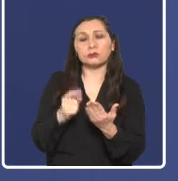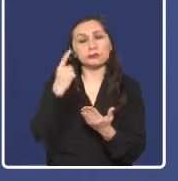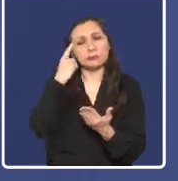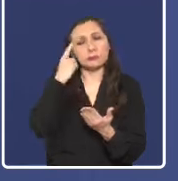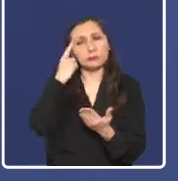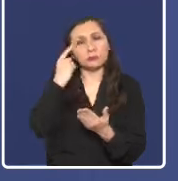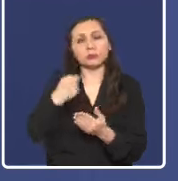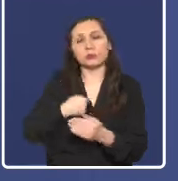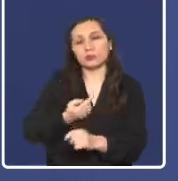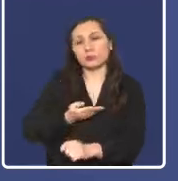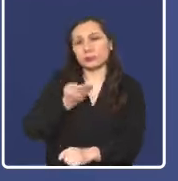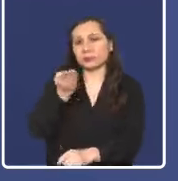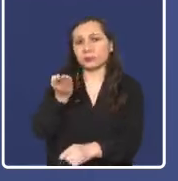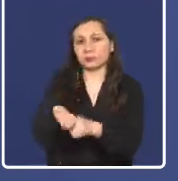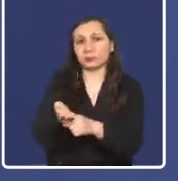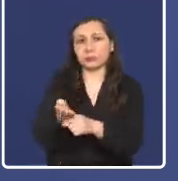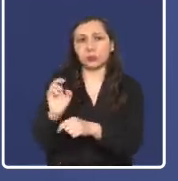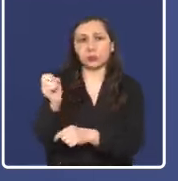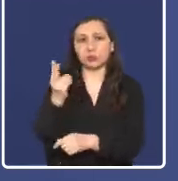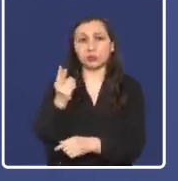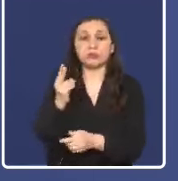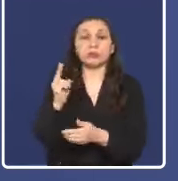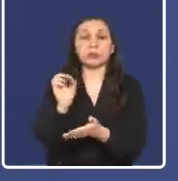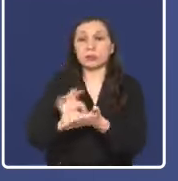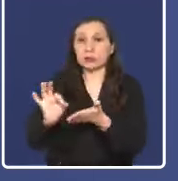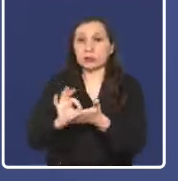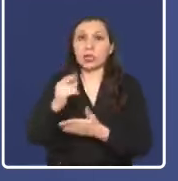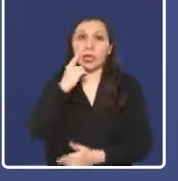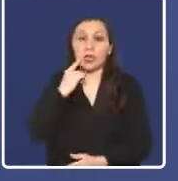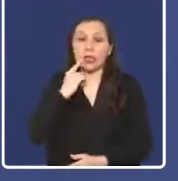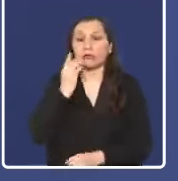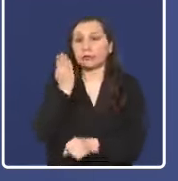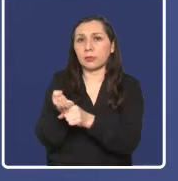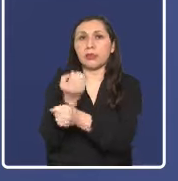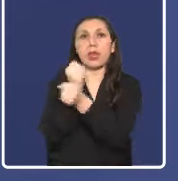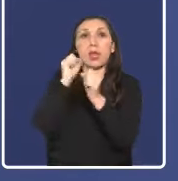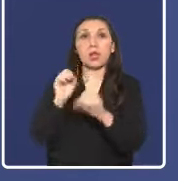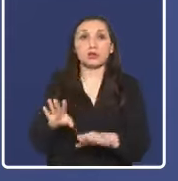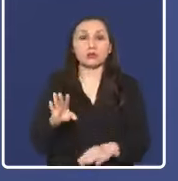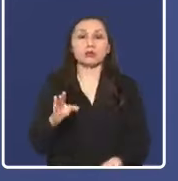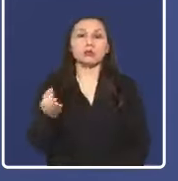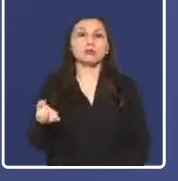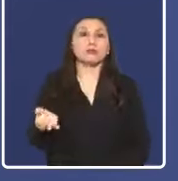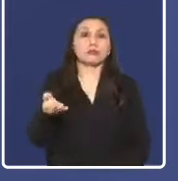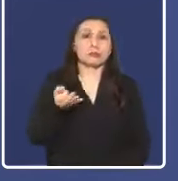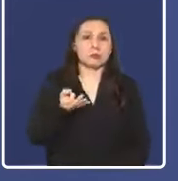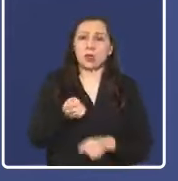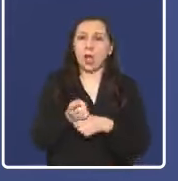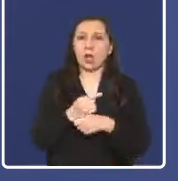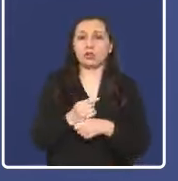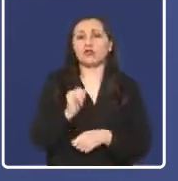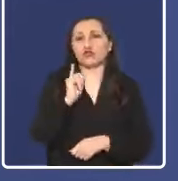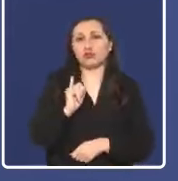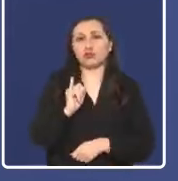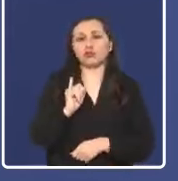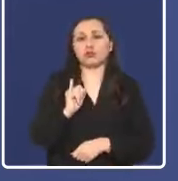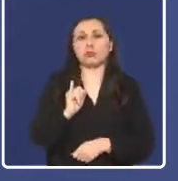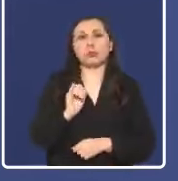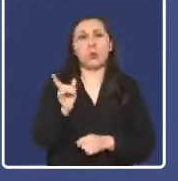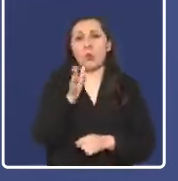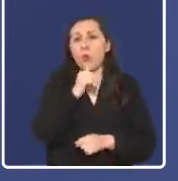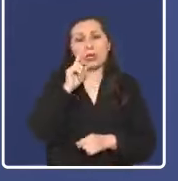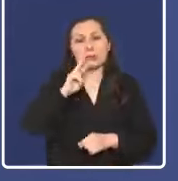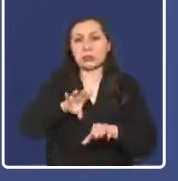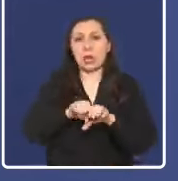y le solicité al subsecretario la renuncia, quien a su vez me la presentó inmediatamente respecto a no hubo